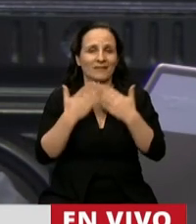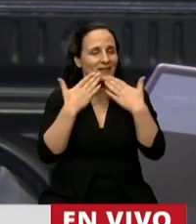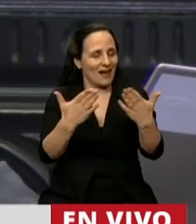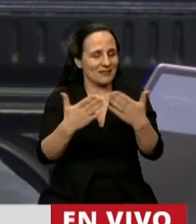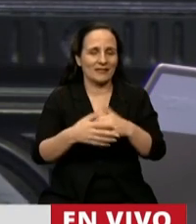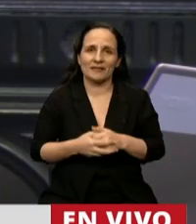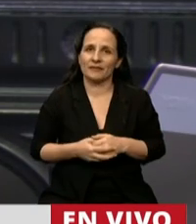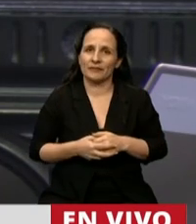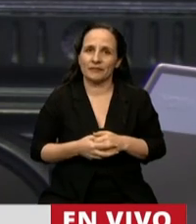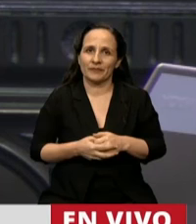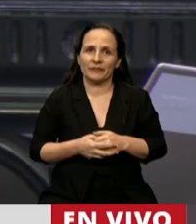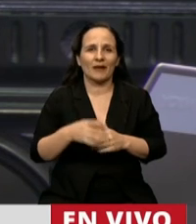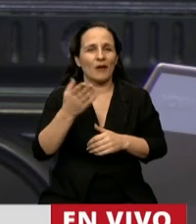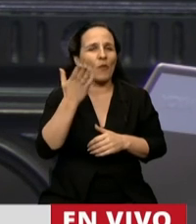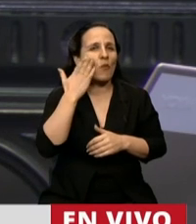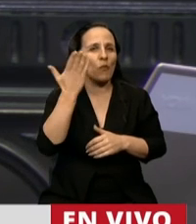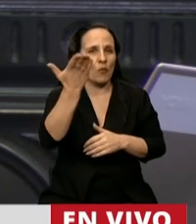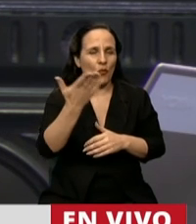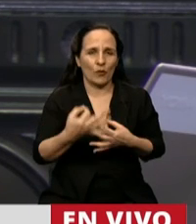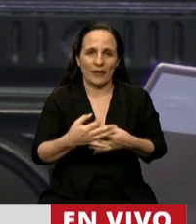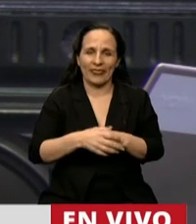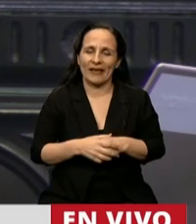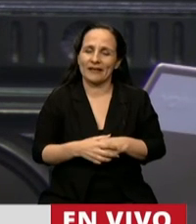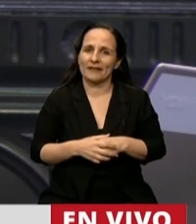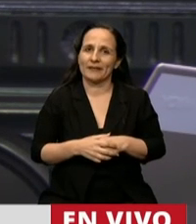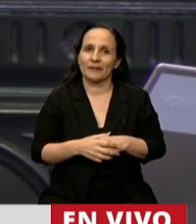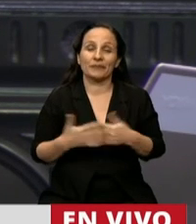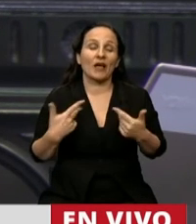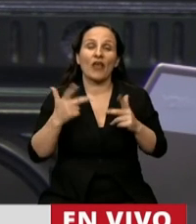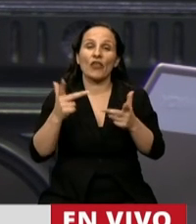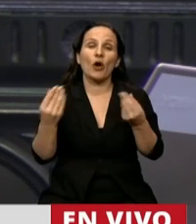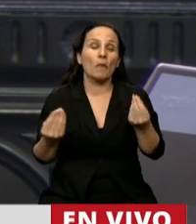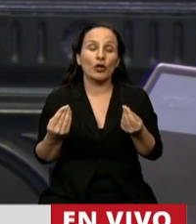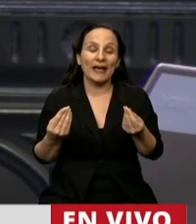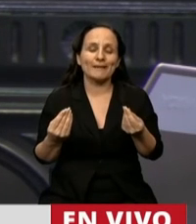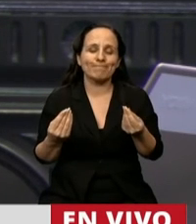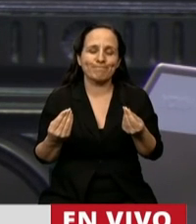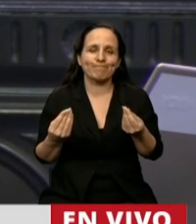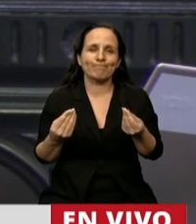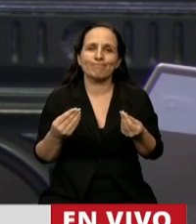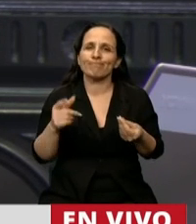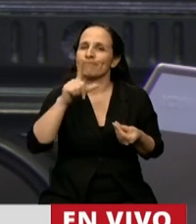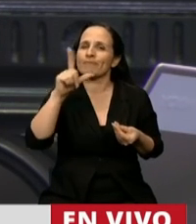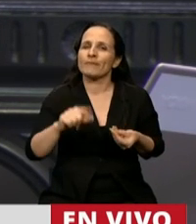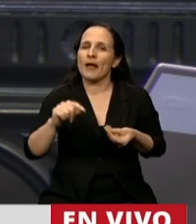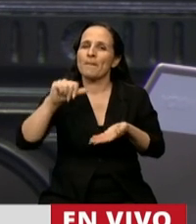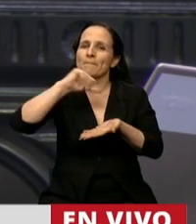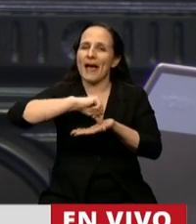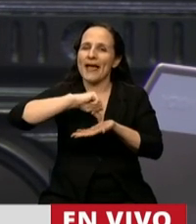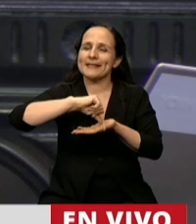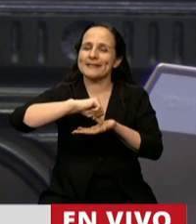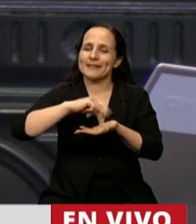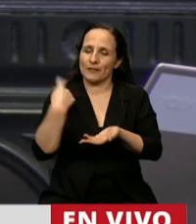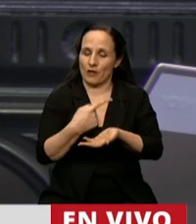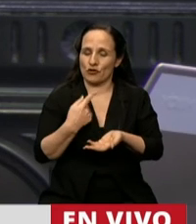Gracias. Usted muy gentil. Y yo digo esto porque la verdad es triste cuando en un país nosotros tenemos